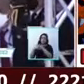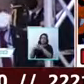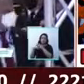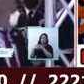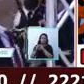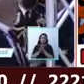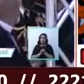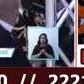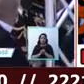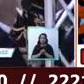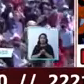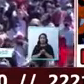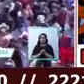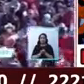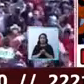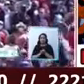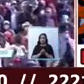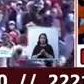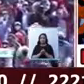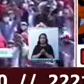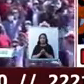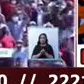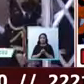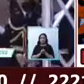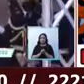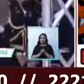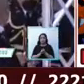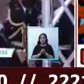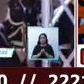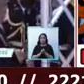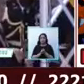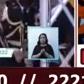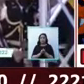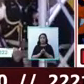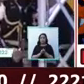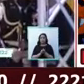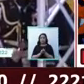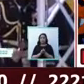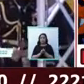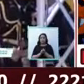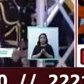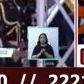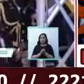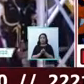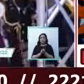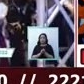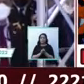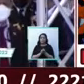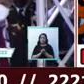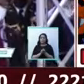Xiomara Castro de Celaya? Ahí tenemos otra comunicación. Hola, le escuchamos. Le escuchamos.